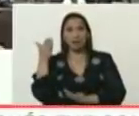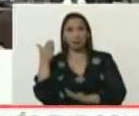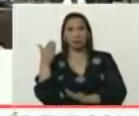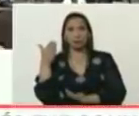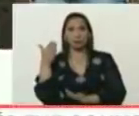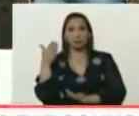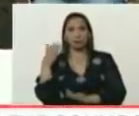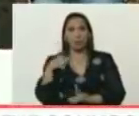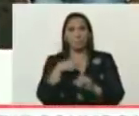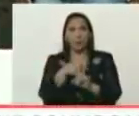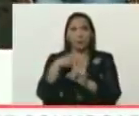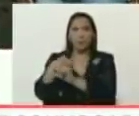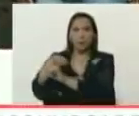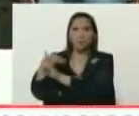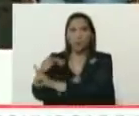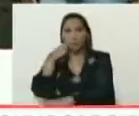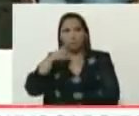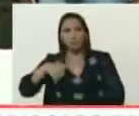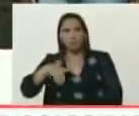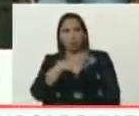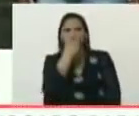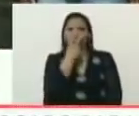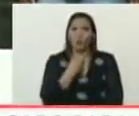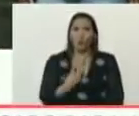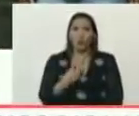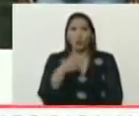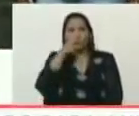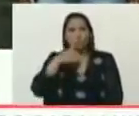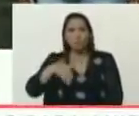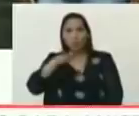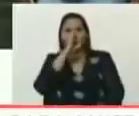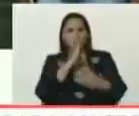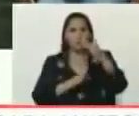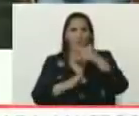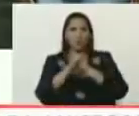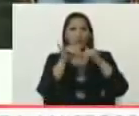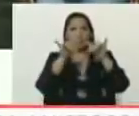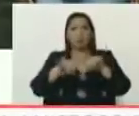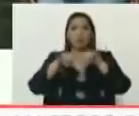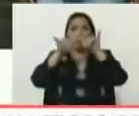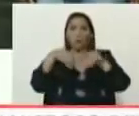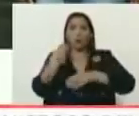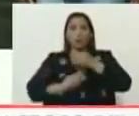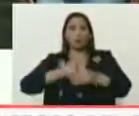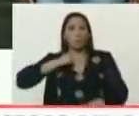a atropellar al pueblo pobre, al pueblo humilde. Lo mismo hizo la policía.